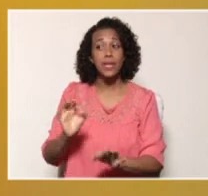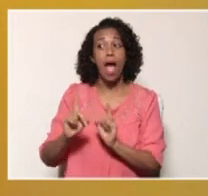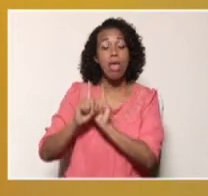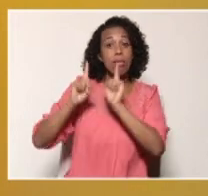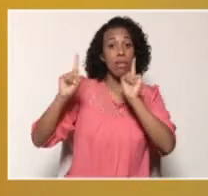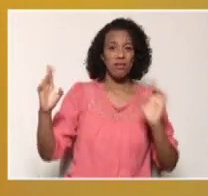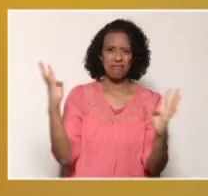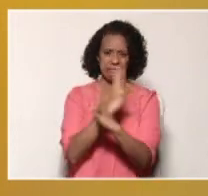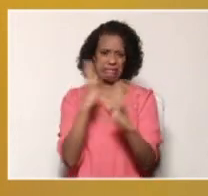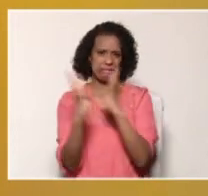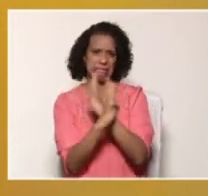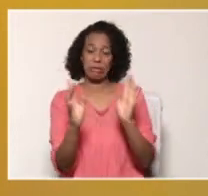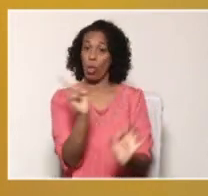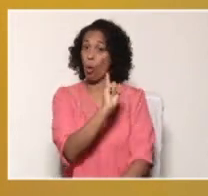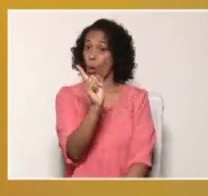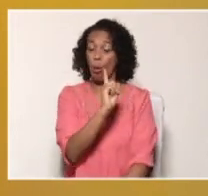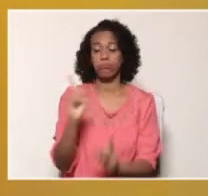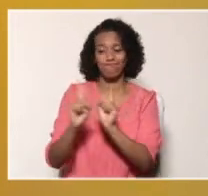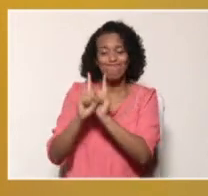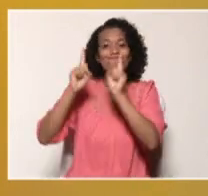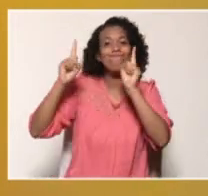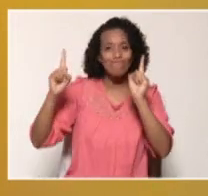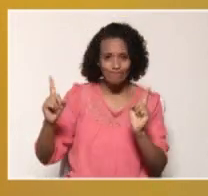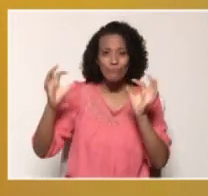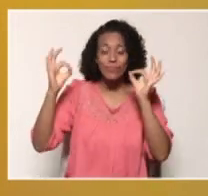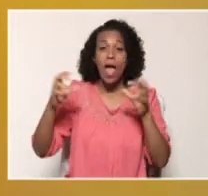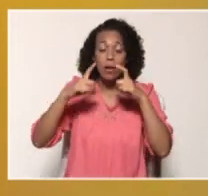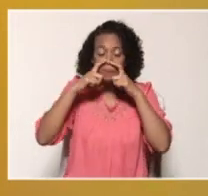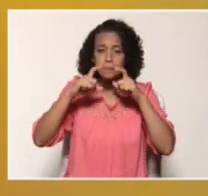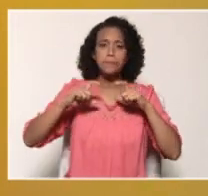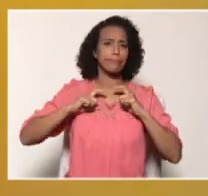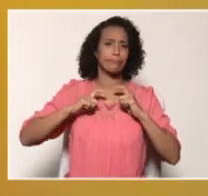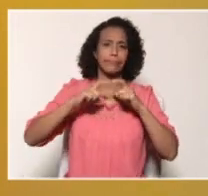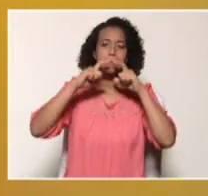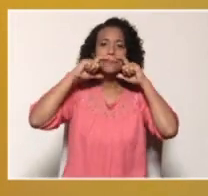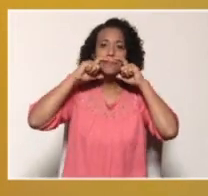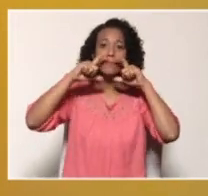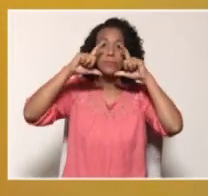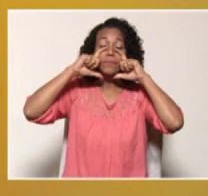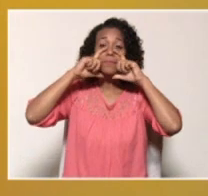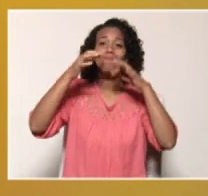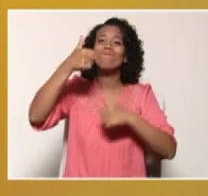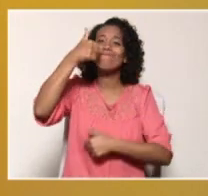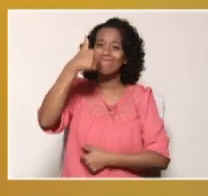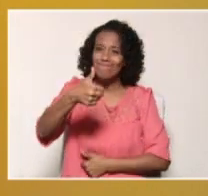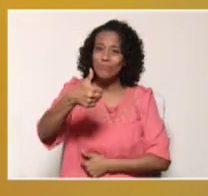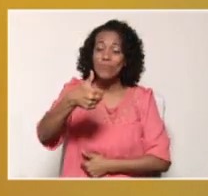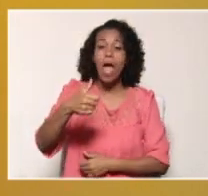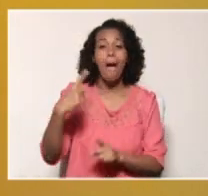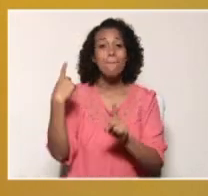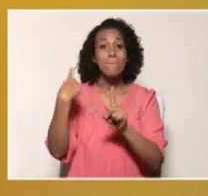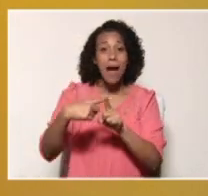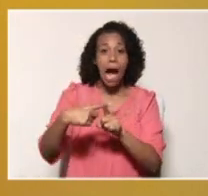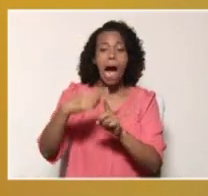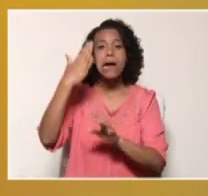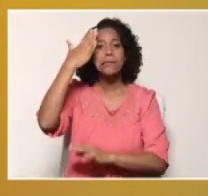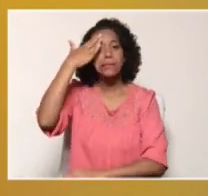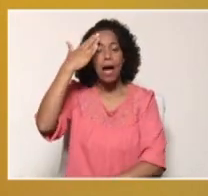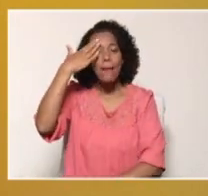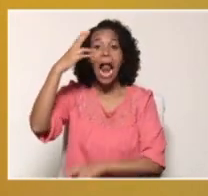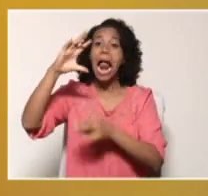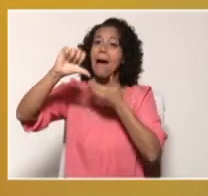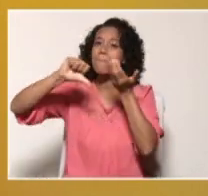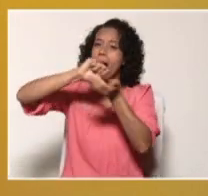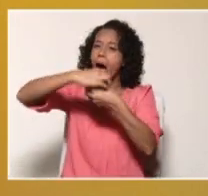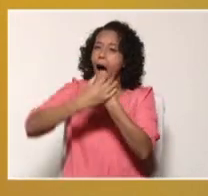el distanciamiento físico y por supuesto usen el tapaboca de manera adecuada. Siempre nuestros niños y niñas lo saben, hay que